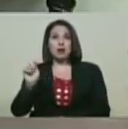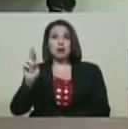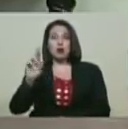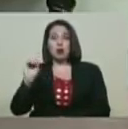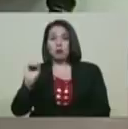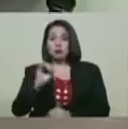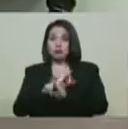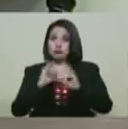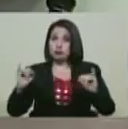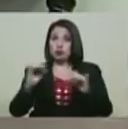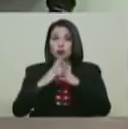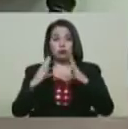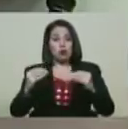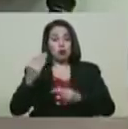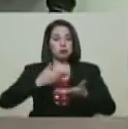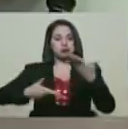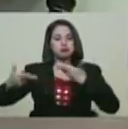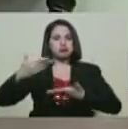posiciones.